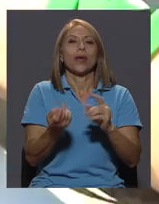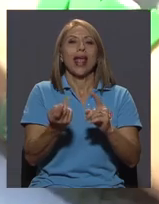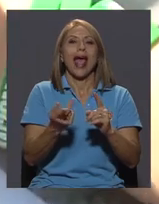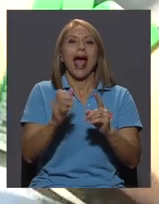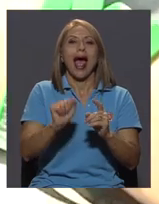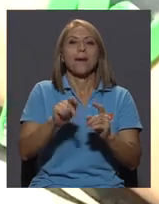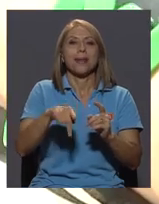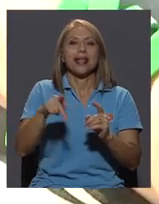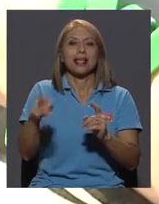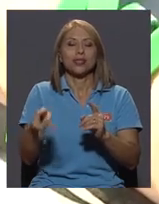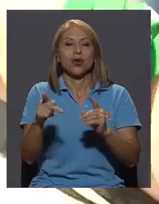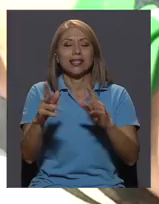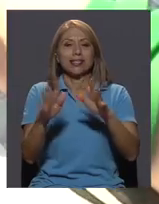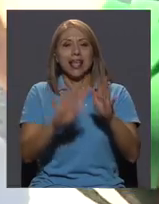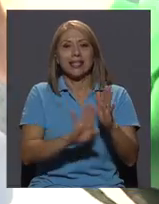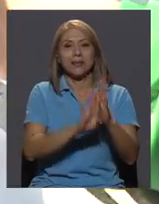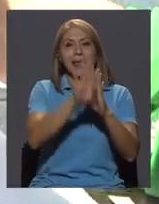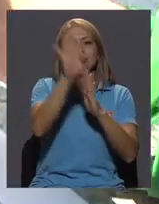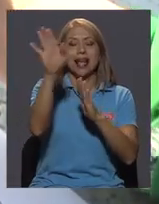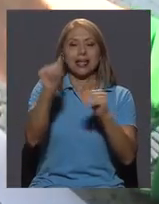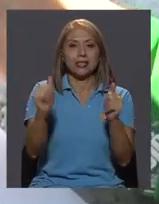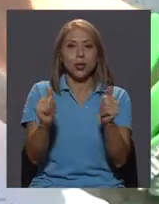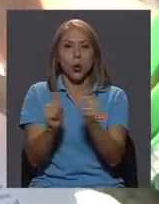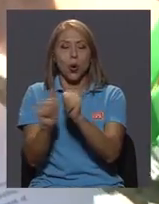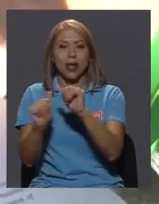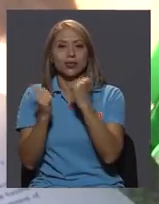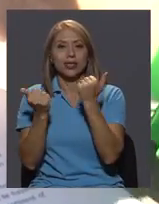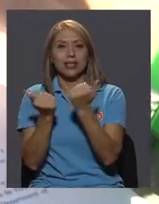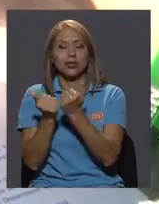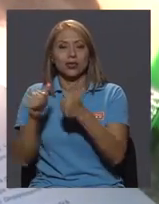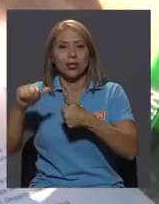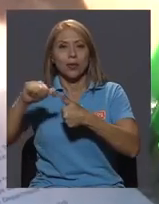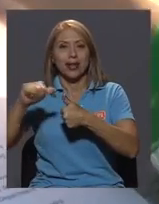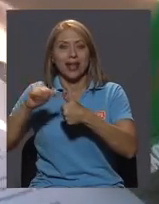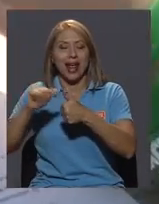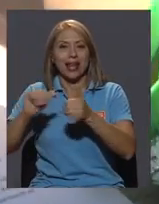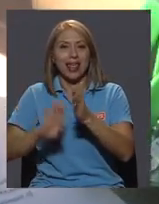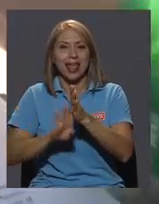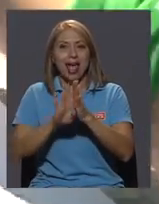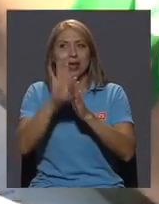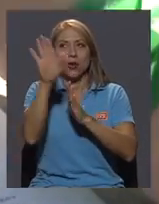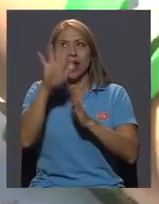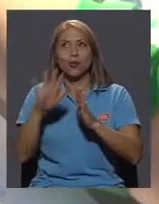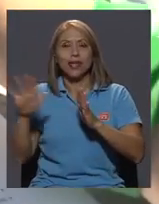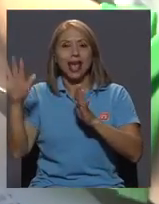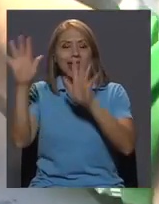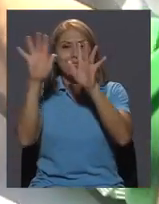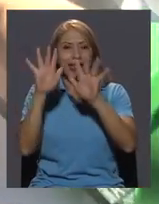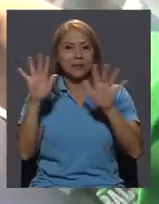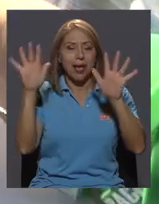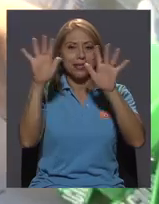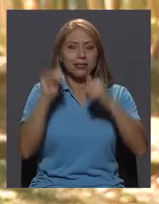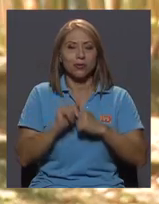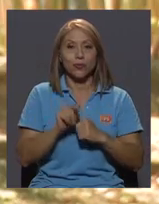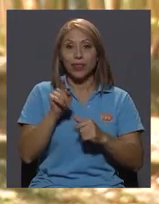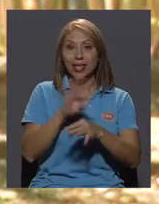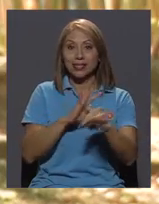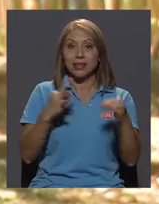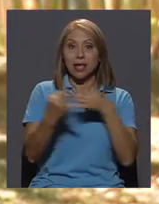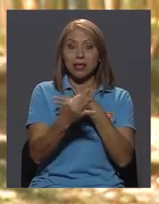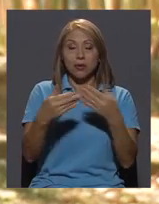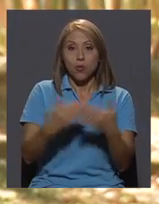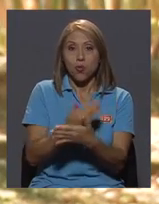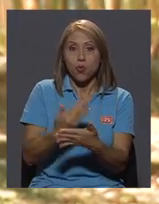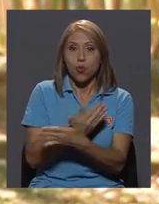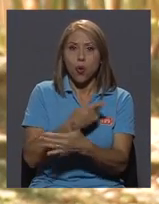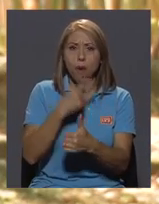Espaciales, en conjunto con la Asociación Centroamericana de Aeronáutica y del Espacio. Este taller es bastante novedoso,